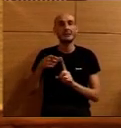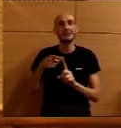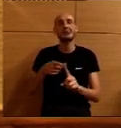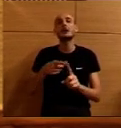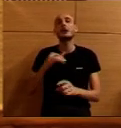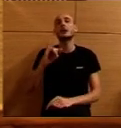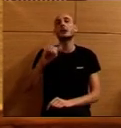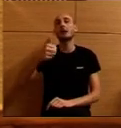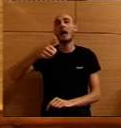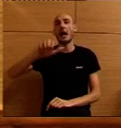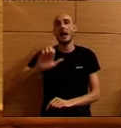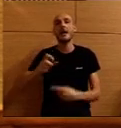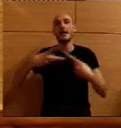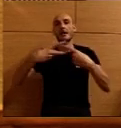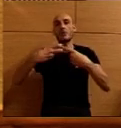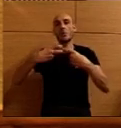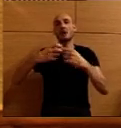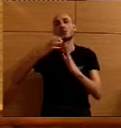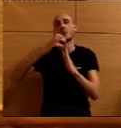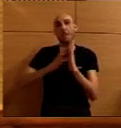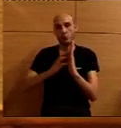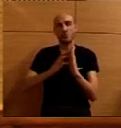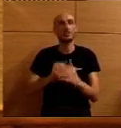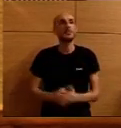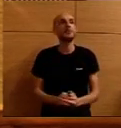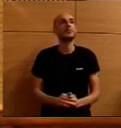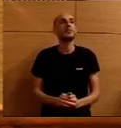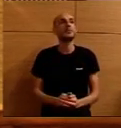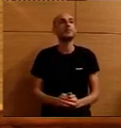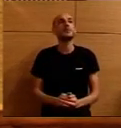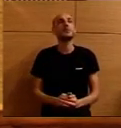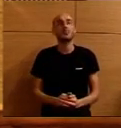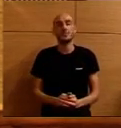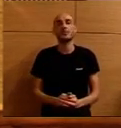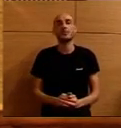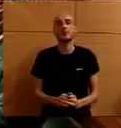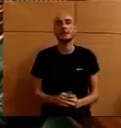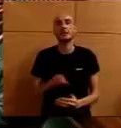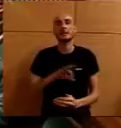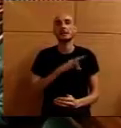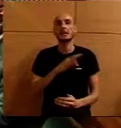del recàrrec provincial a l'impost d'activitats econòmiques IAE. Senyor Giner.